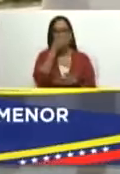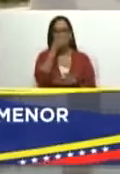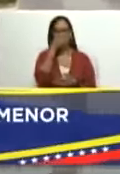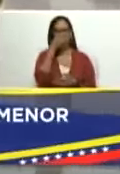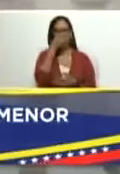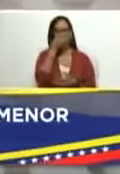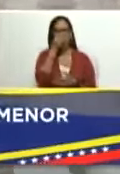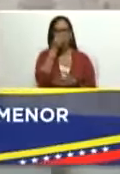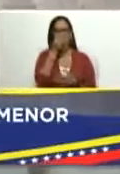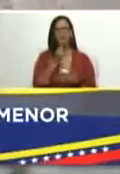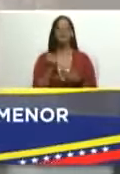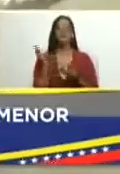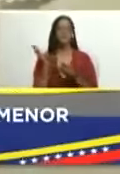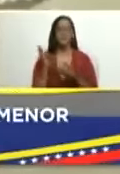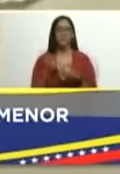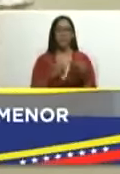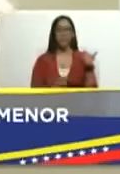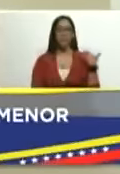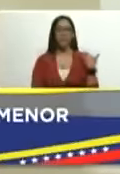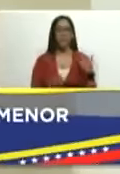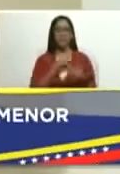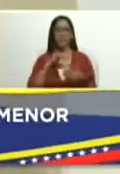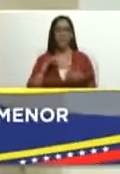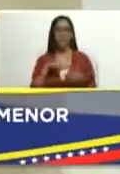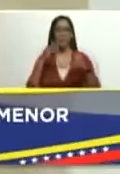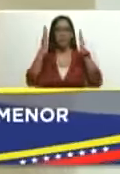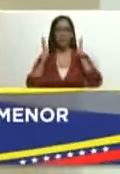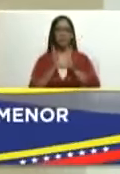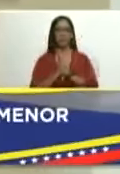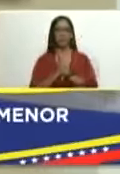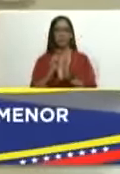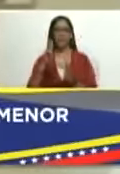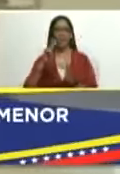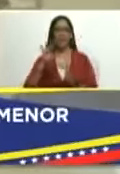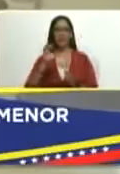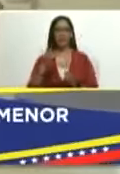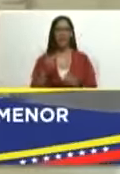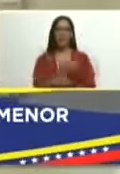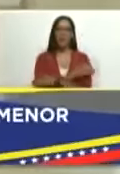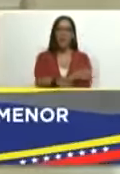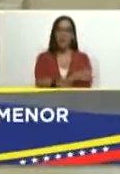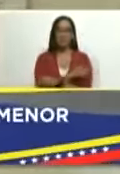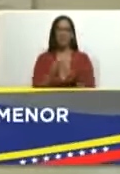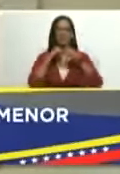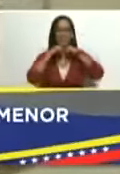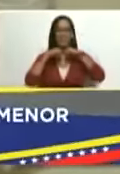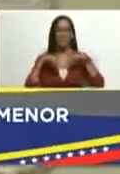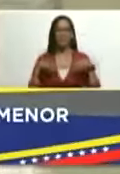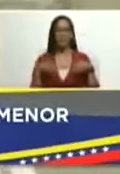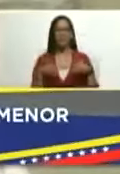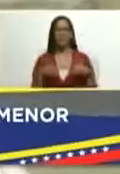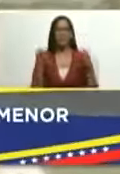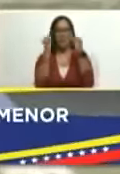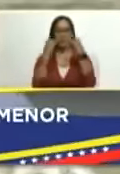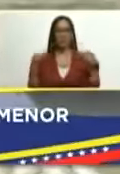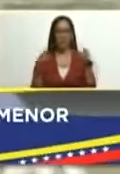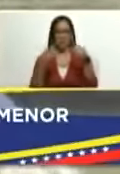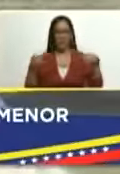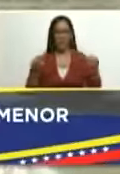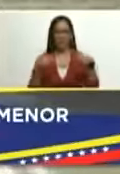una imagen, presidente, de nuestra patrona del Valle. Un abrazo, bendiciones y feliz